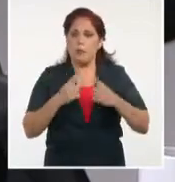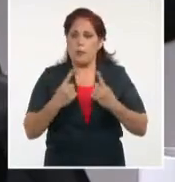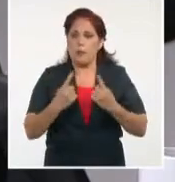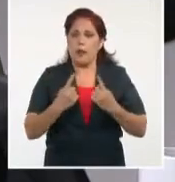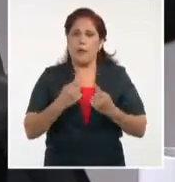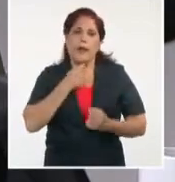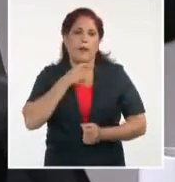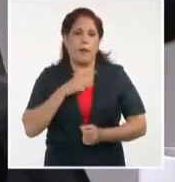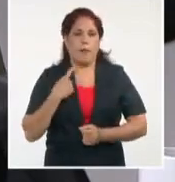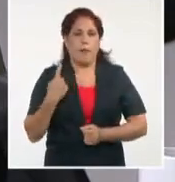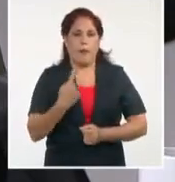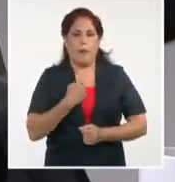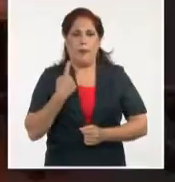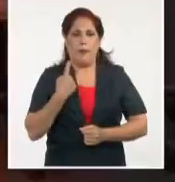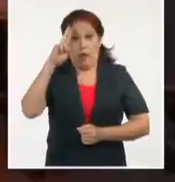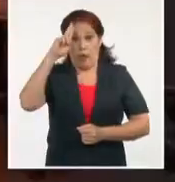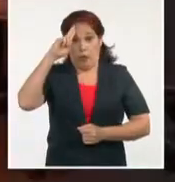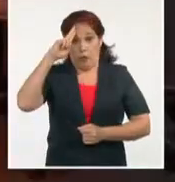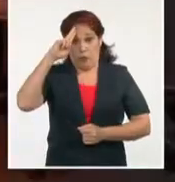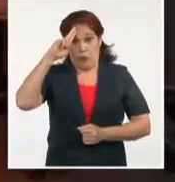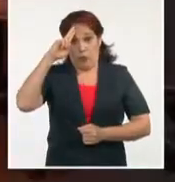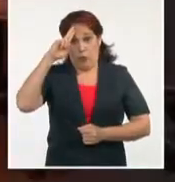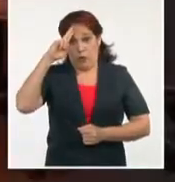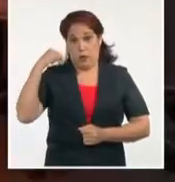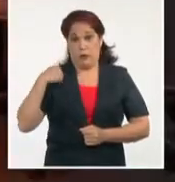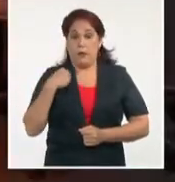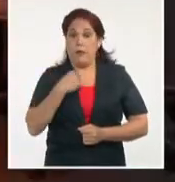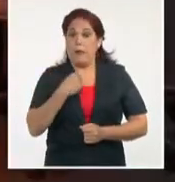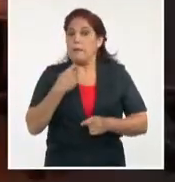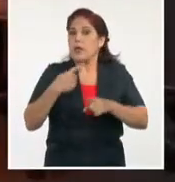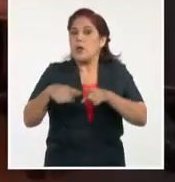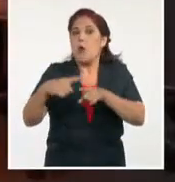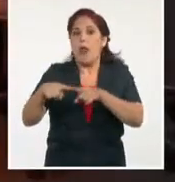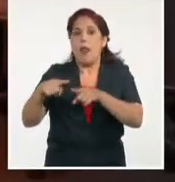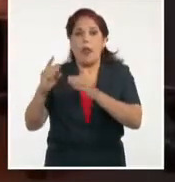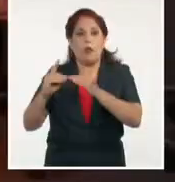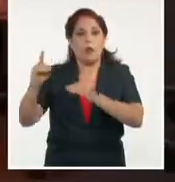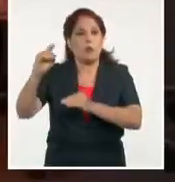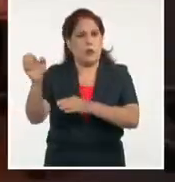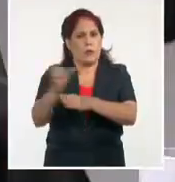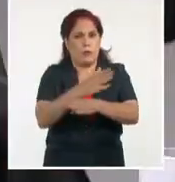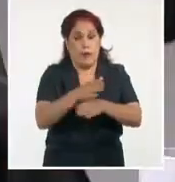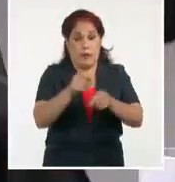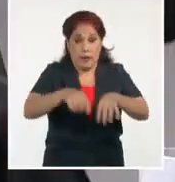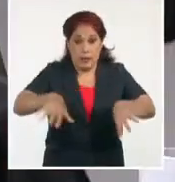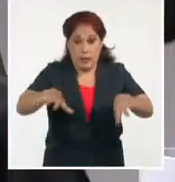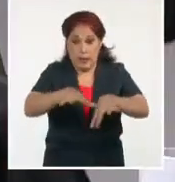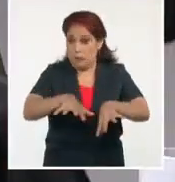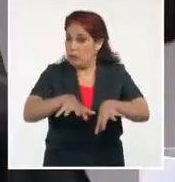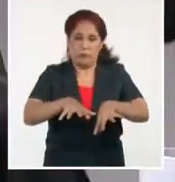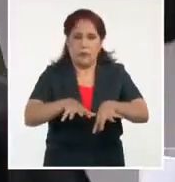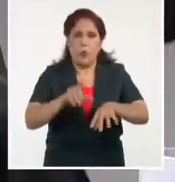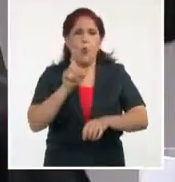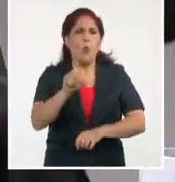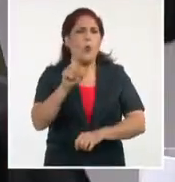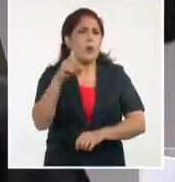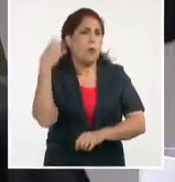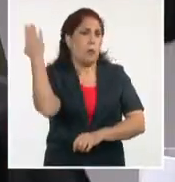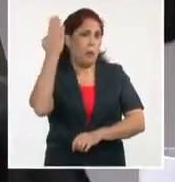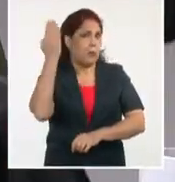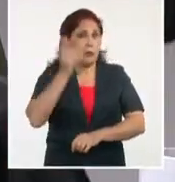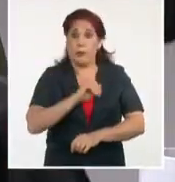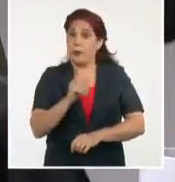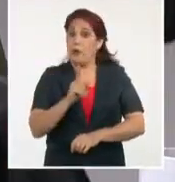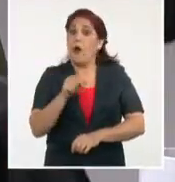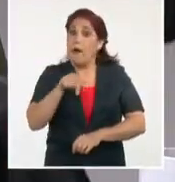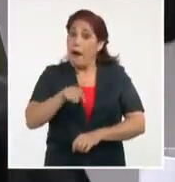como decían los doctores en meteorología, no es el último evento que nos va a impactar a nosotros en el territorio. Por lo tanto, tenemos que ir recogiendo también esas